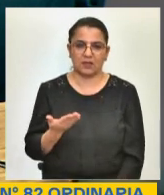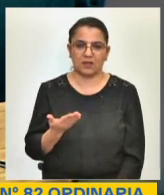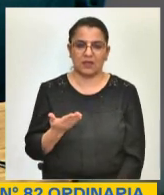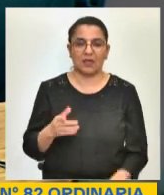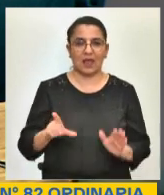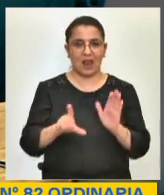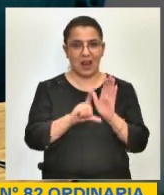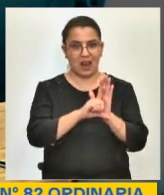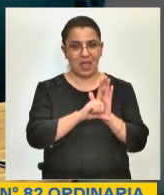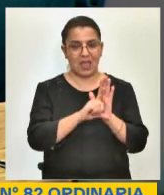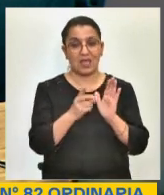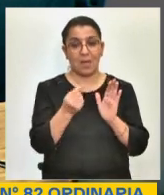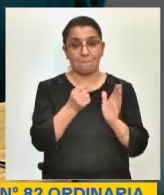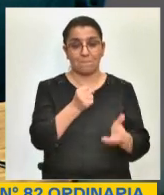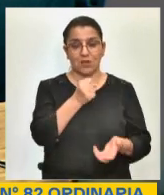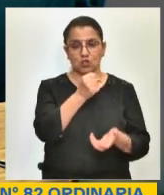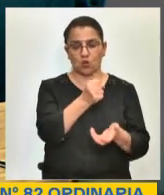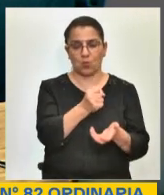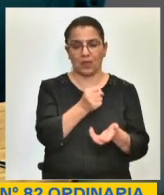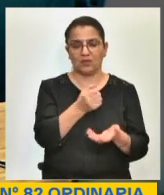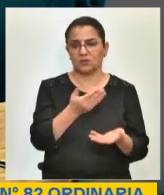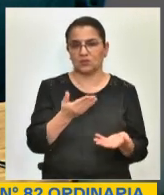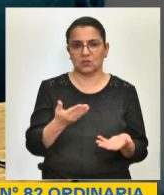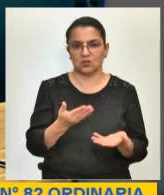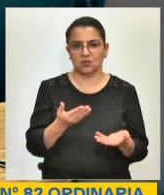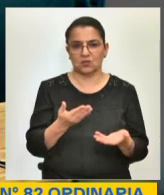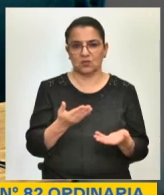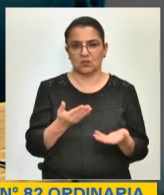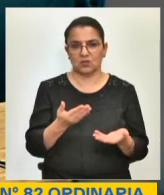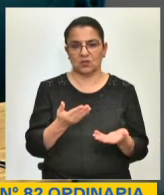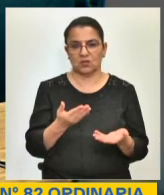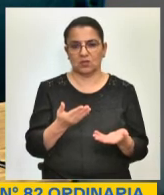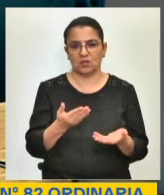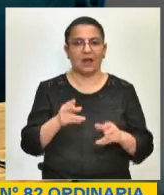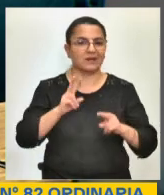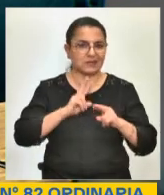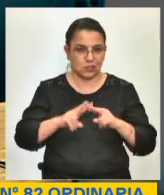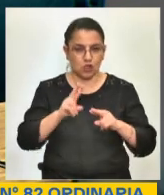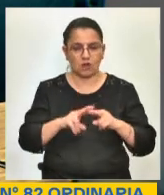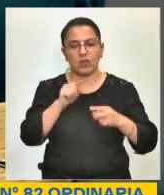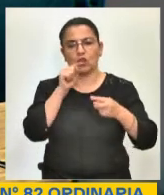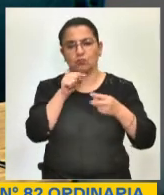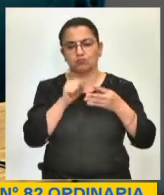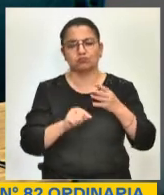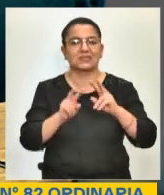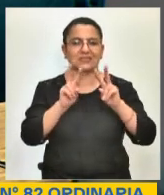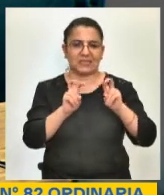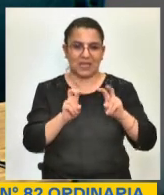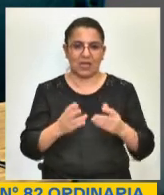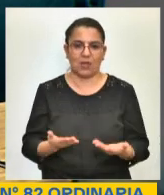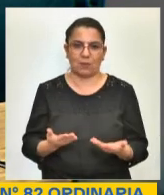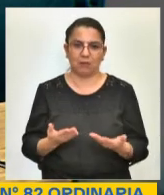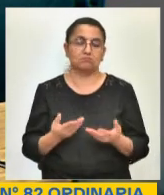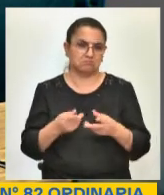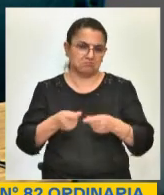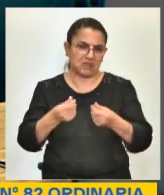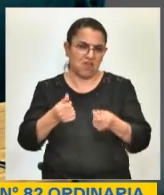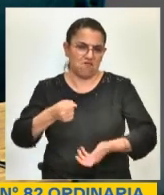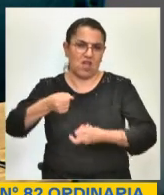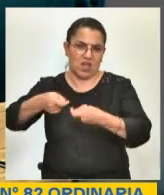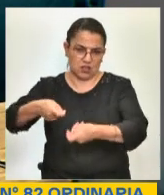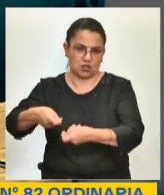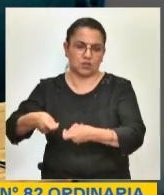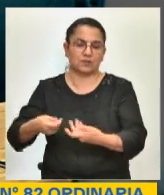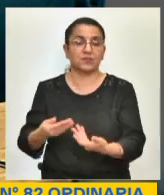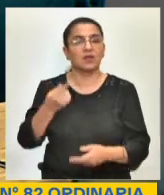la ley de presupuesto sea un espacio para ir resolviendo distintos temas Por cierto de inversión pero